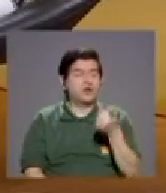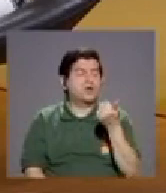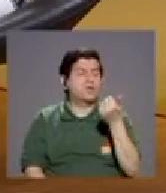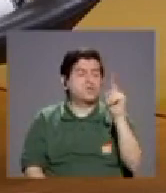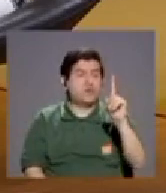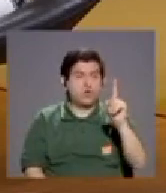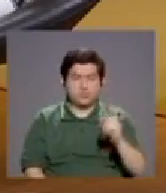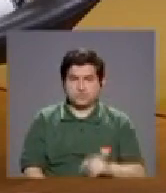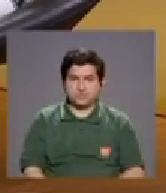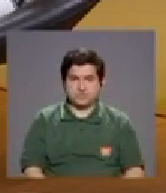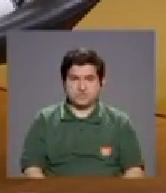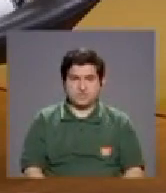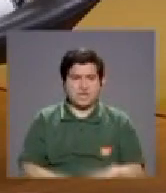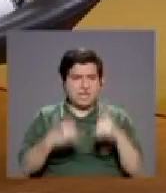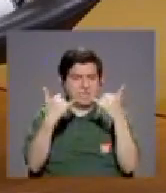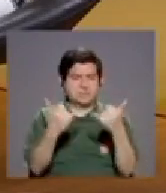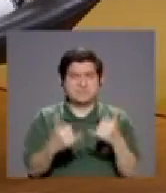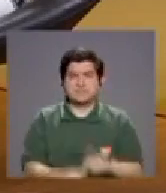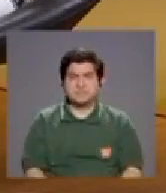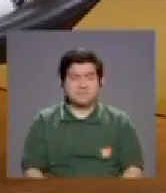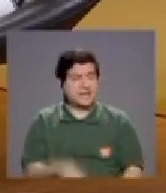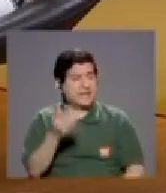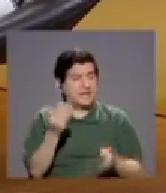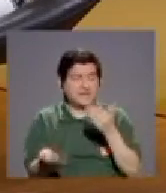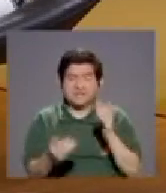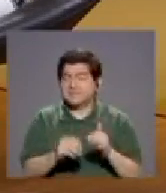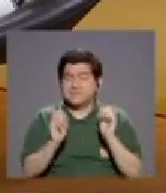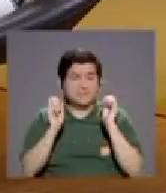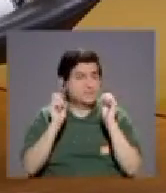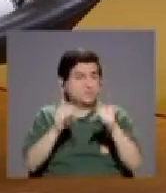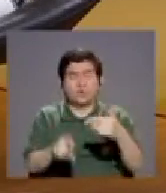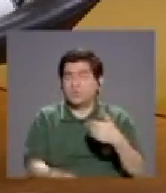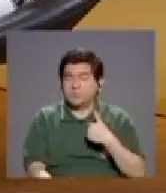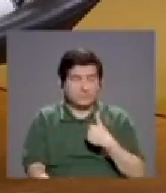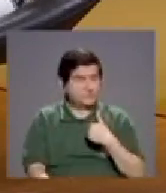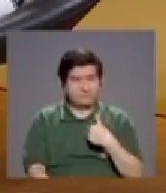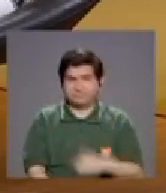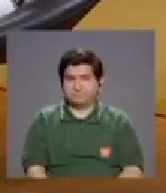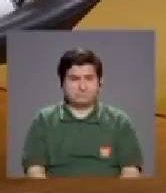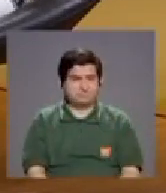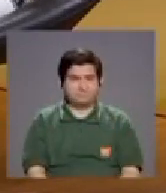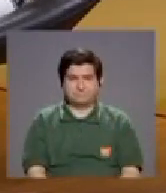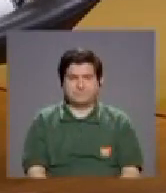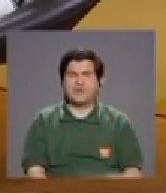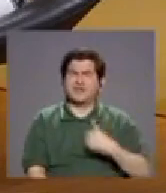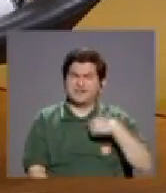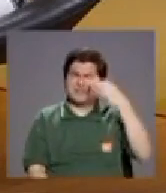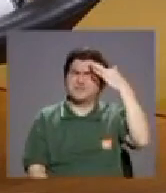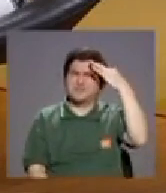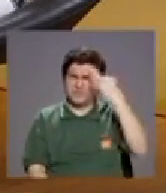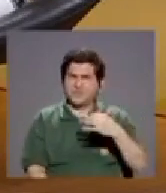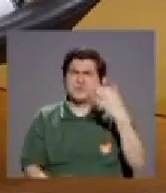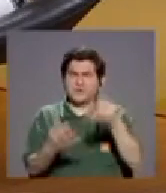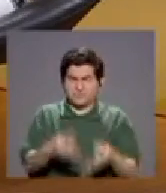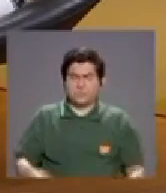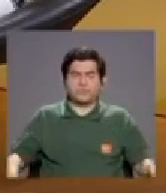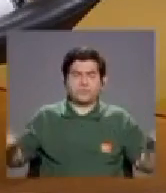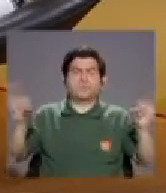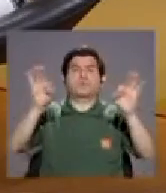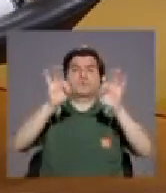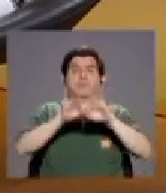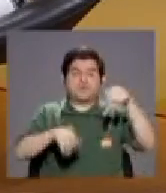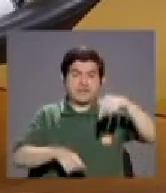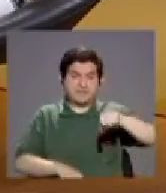arriba, ya ni llorar es bueno en algún sentido, y entonces ahí yo creo que es importante desde este